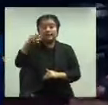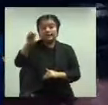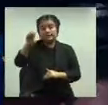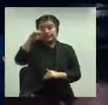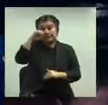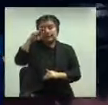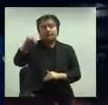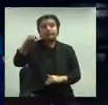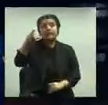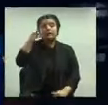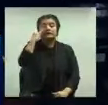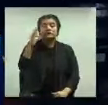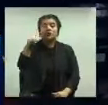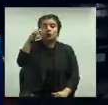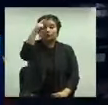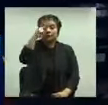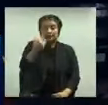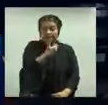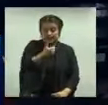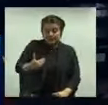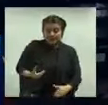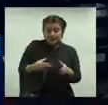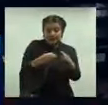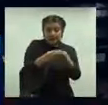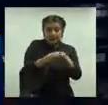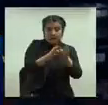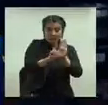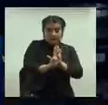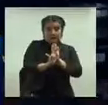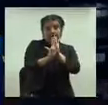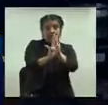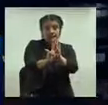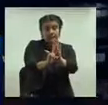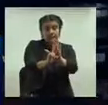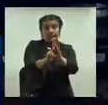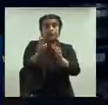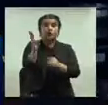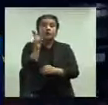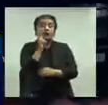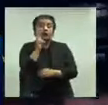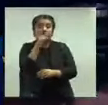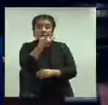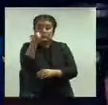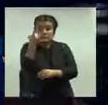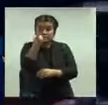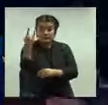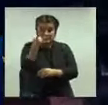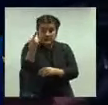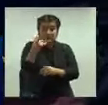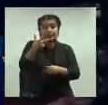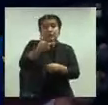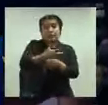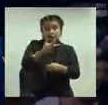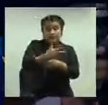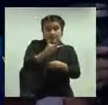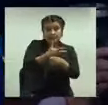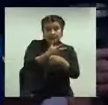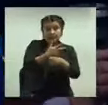Internaciones, presidente de la comisión en representación de los rectores de las universidades del